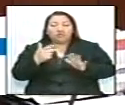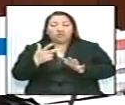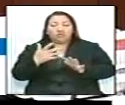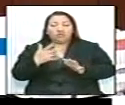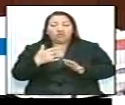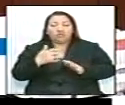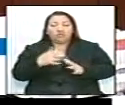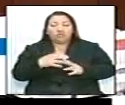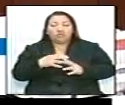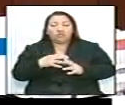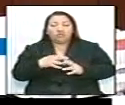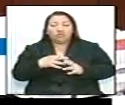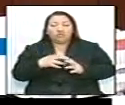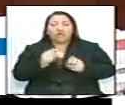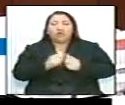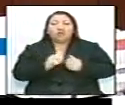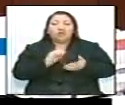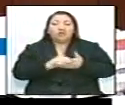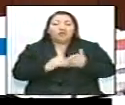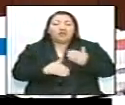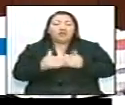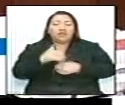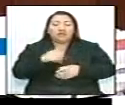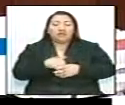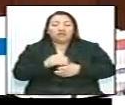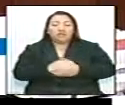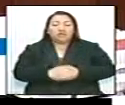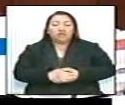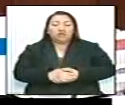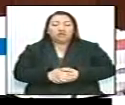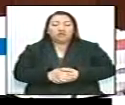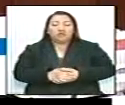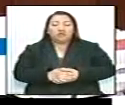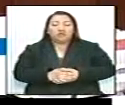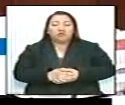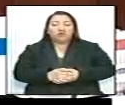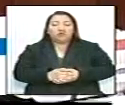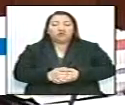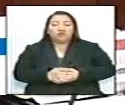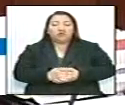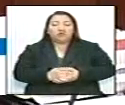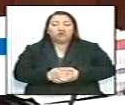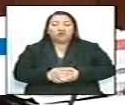27.365, que dispone el adelanto de elecciones, cierra el